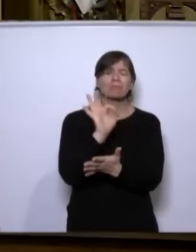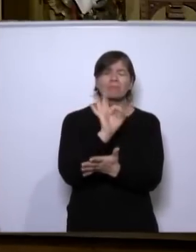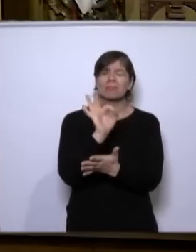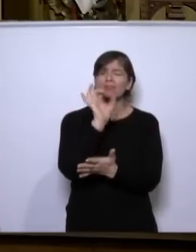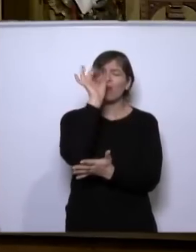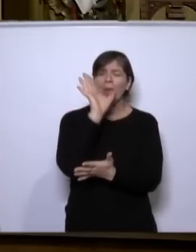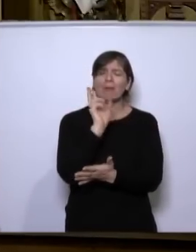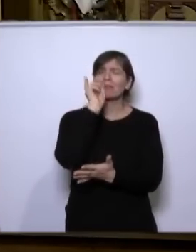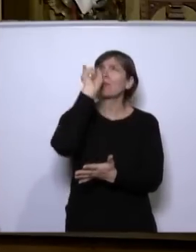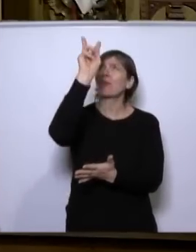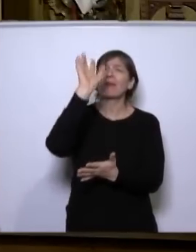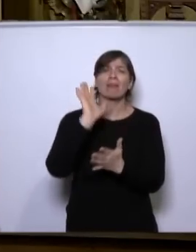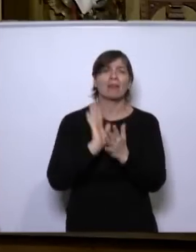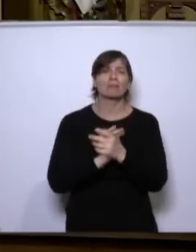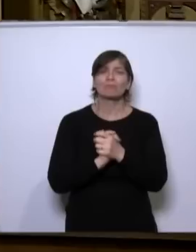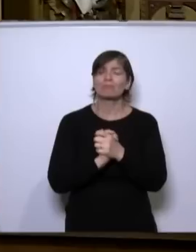más que él.